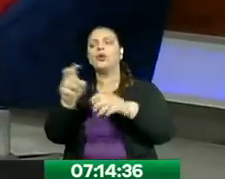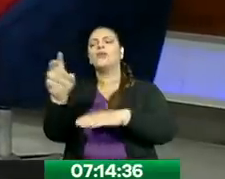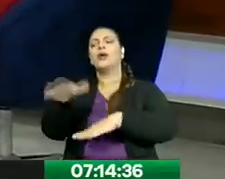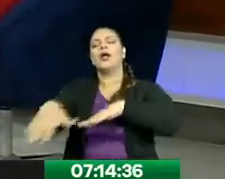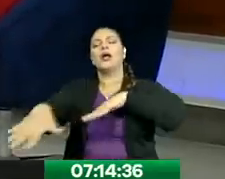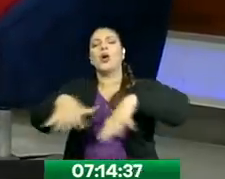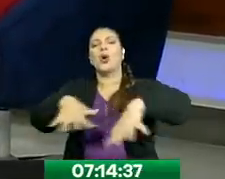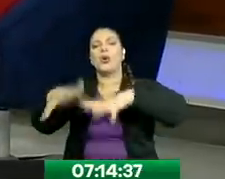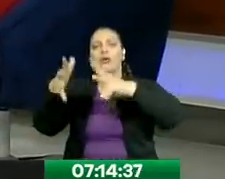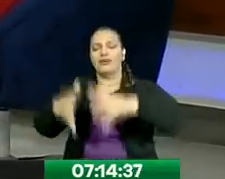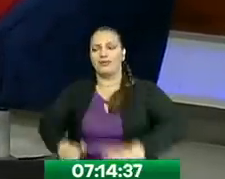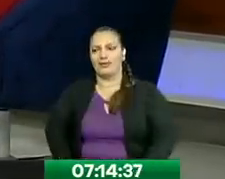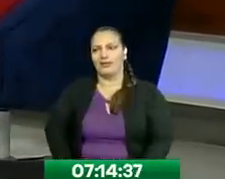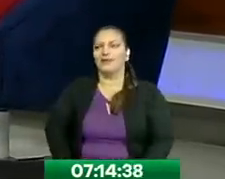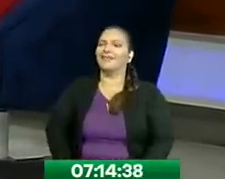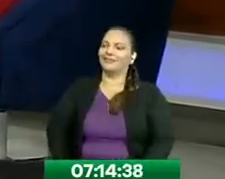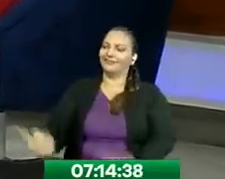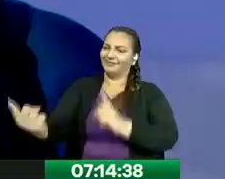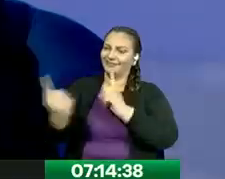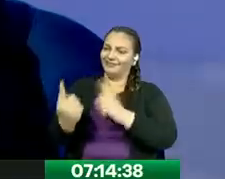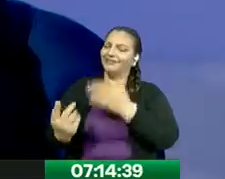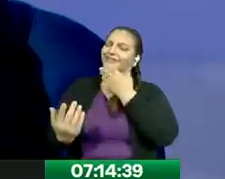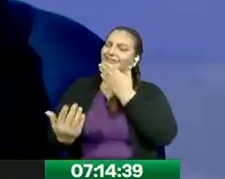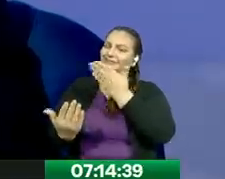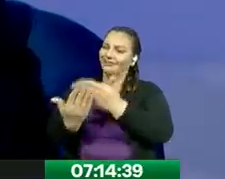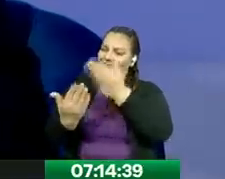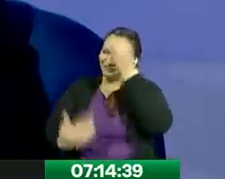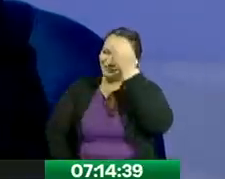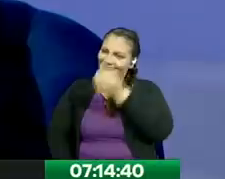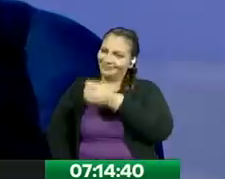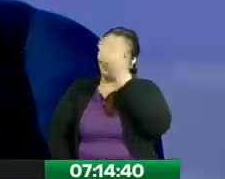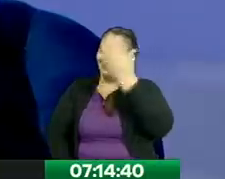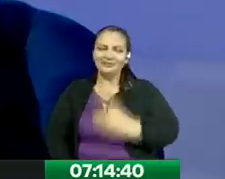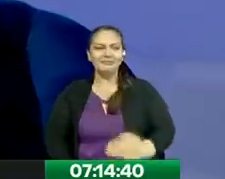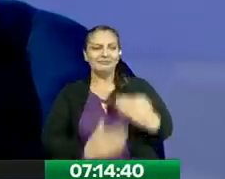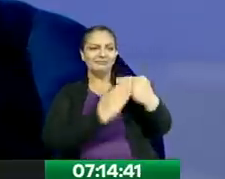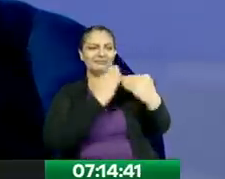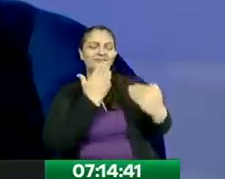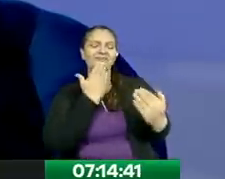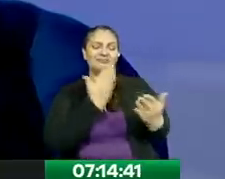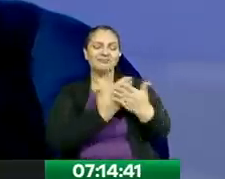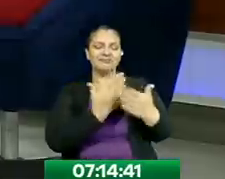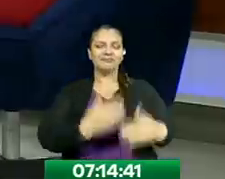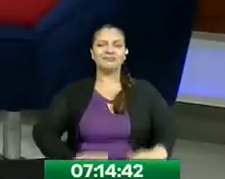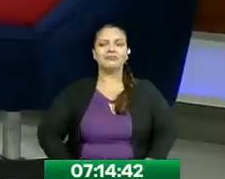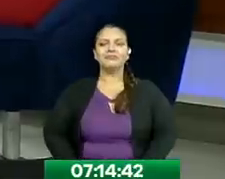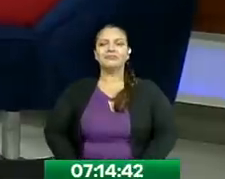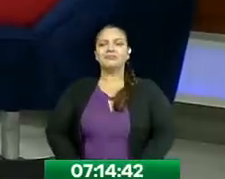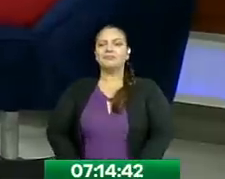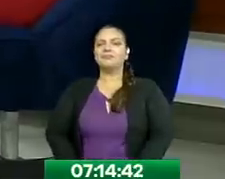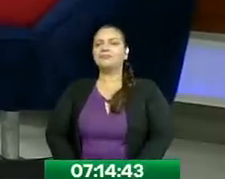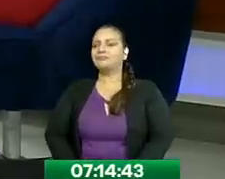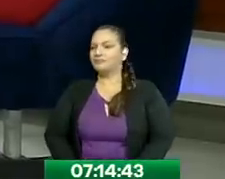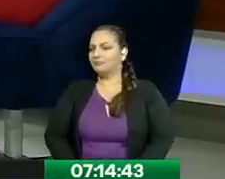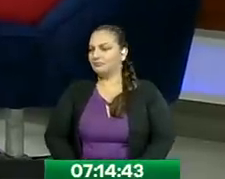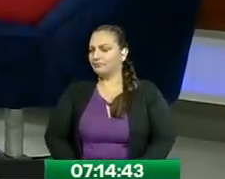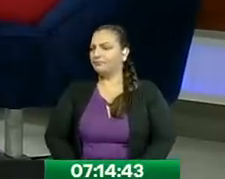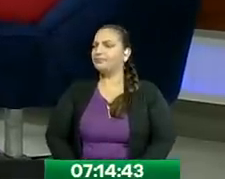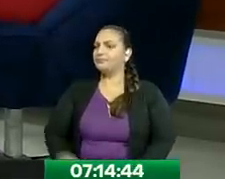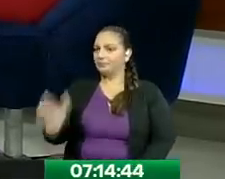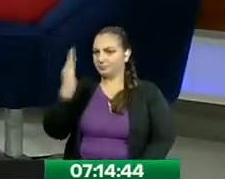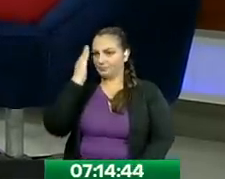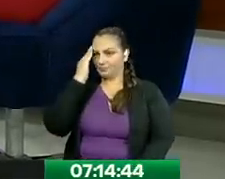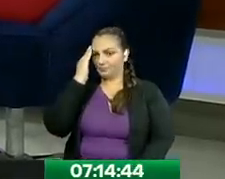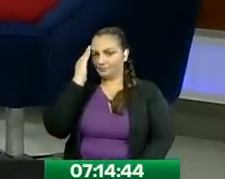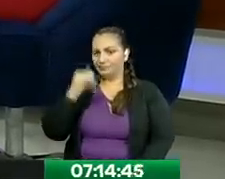nos acompaña abogado buenos días y bienvenidos el gusto es medios buenos días es muchísimas gracias por la invitación enhorabuena por los 60 millones de dólares